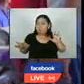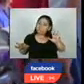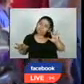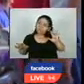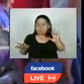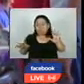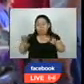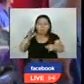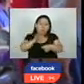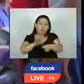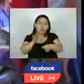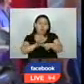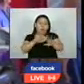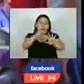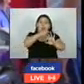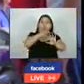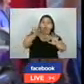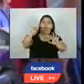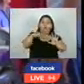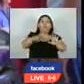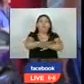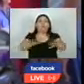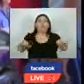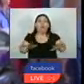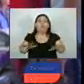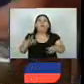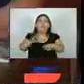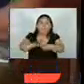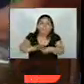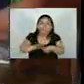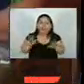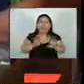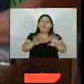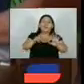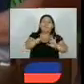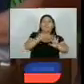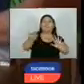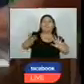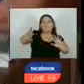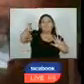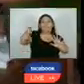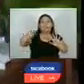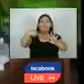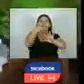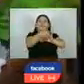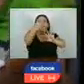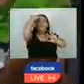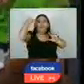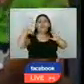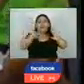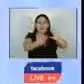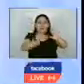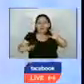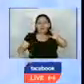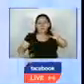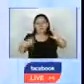voto concurrente, pero ahora resulta que dijo que no, que estaba pendiente su voto. Y la señora presidenta,